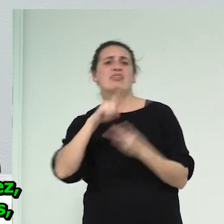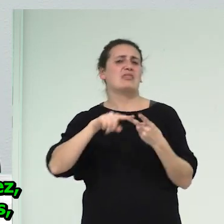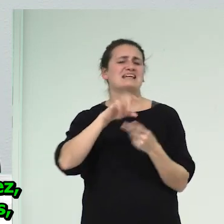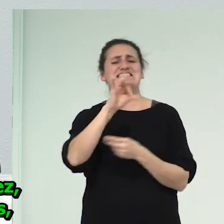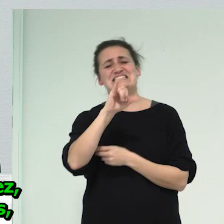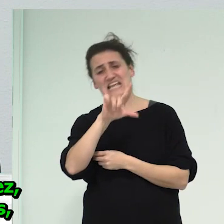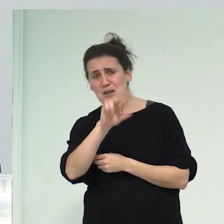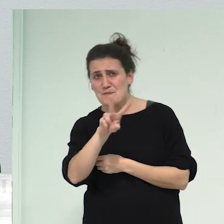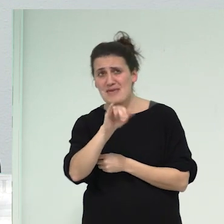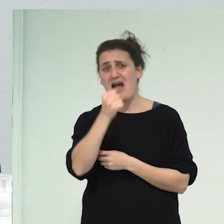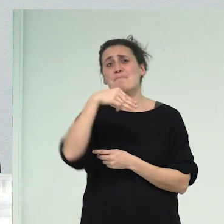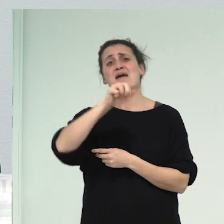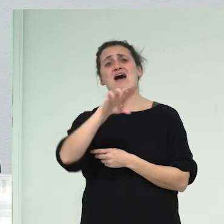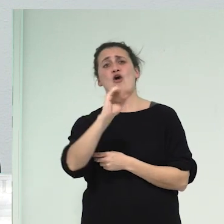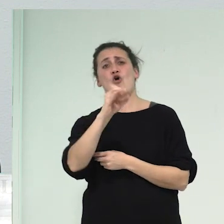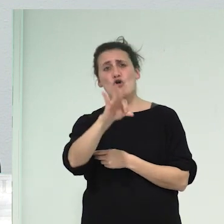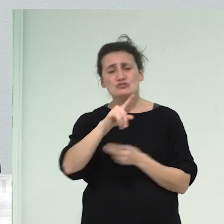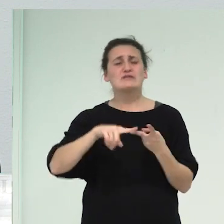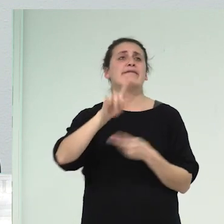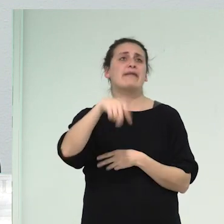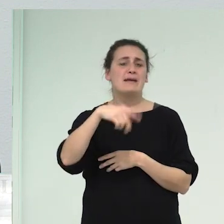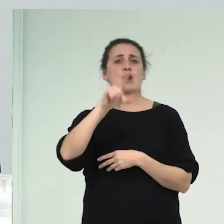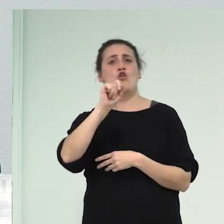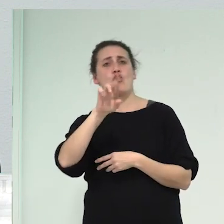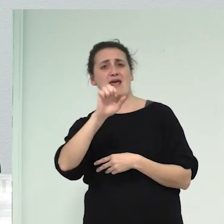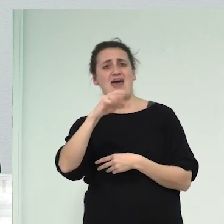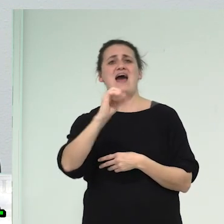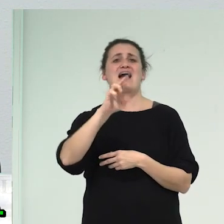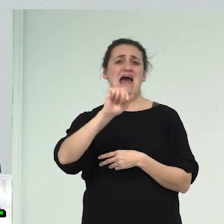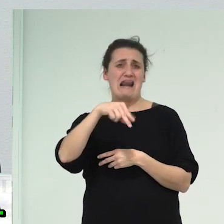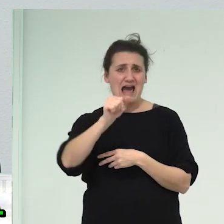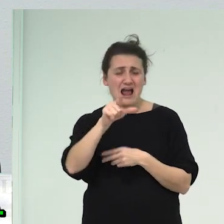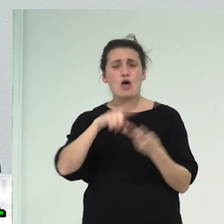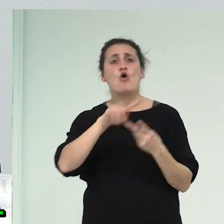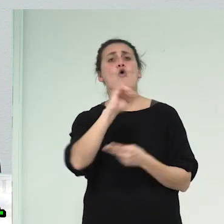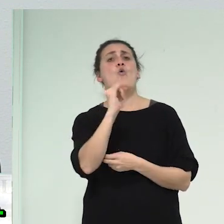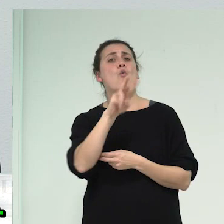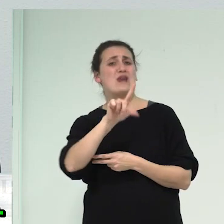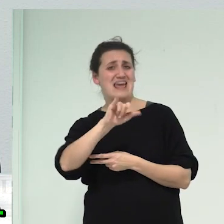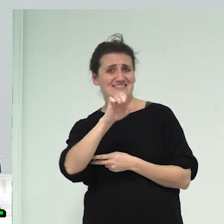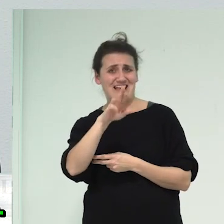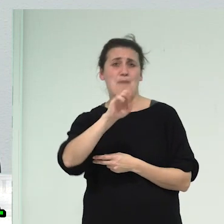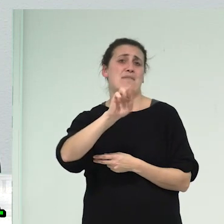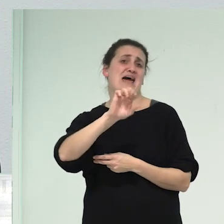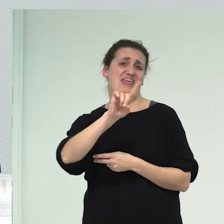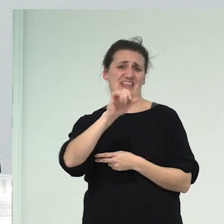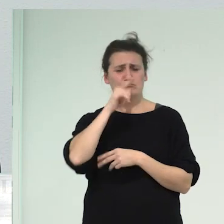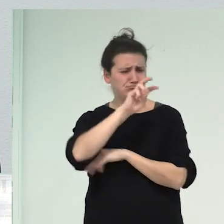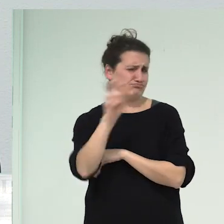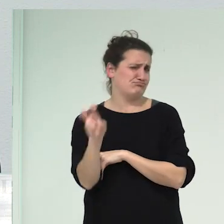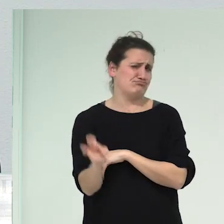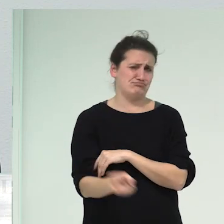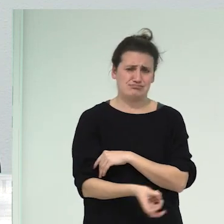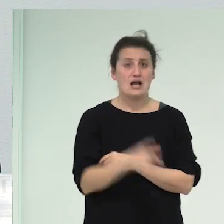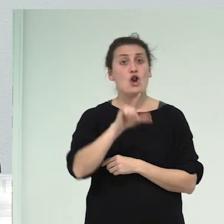Silvia Marcos, también de Lorena Carnal, Julieta Paredes, de Lolita Chávez y Miriam Miranda.